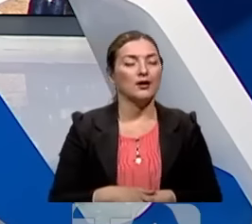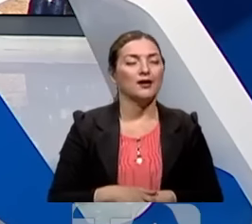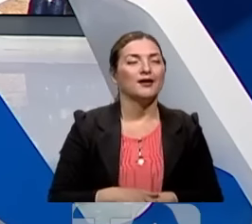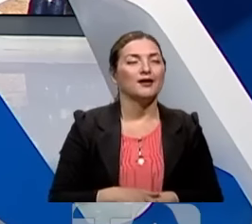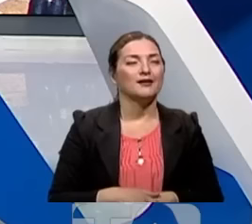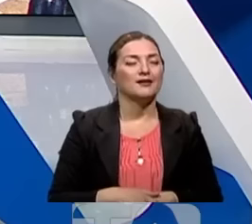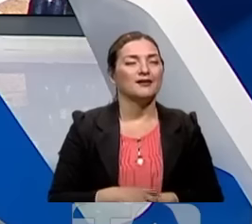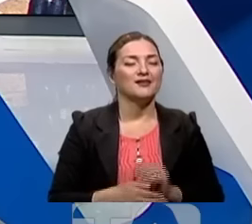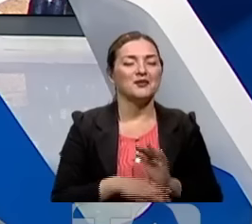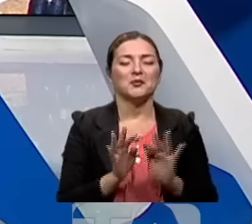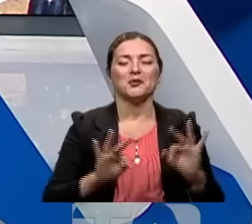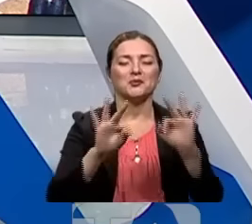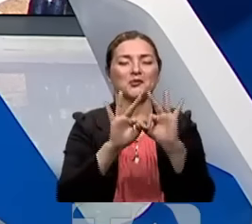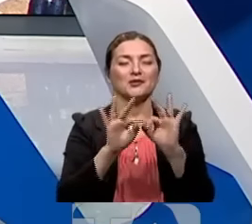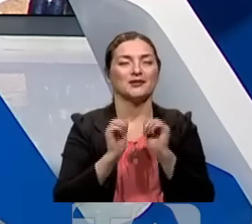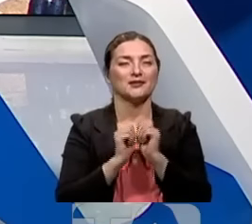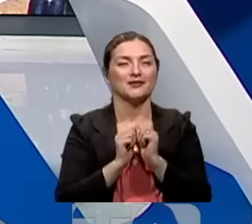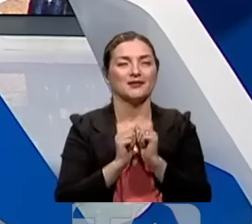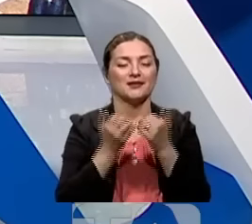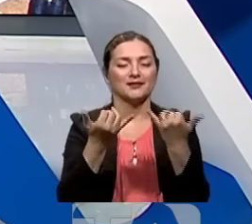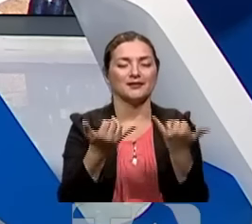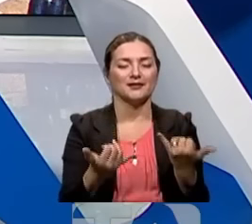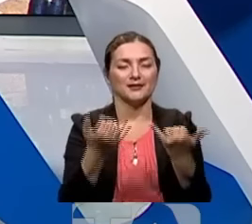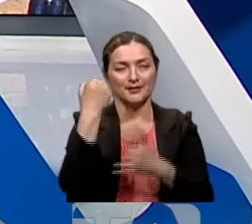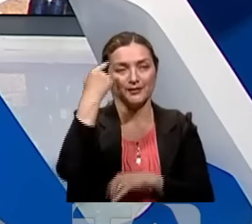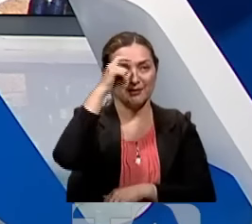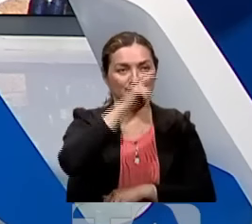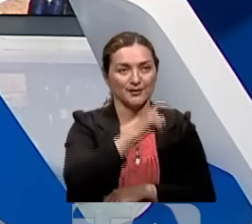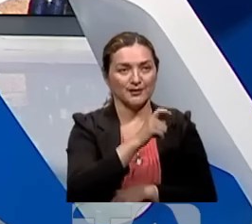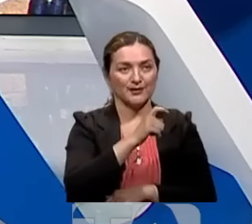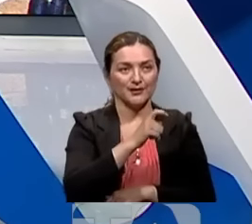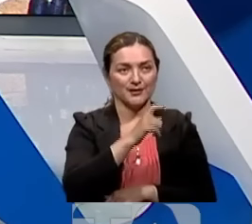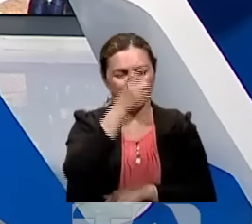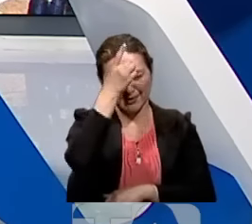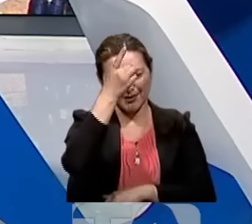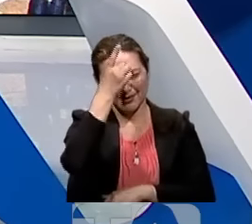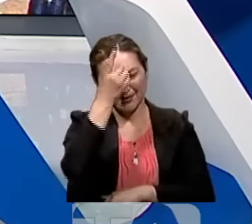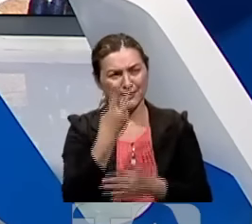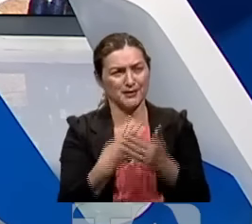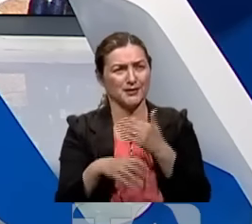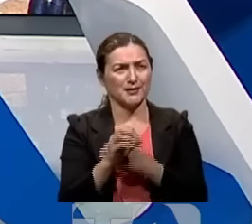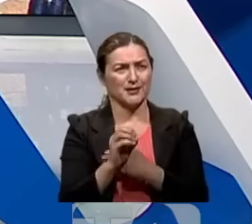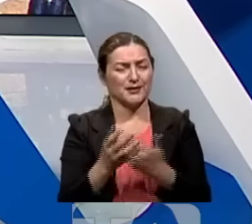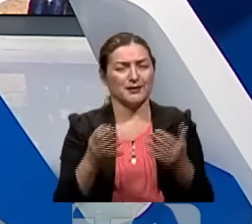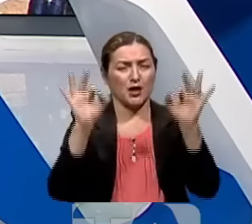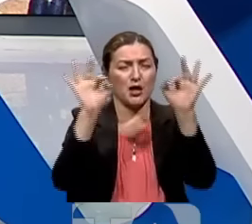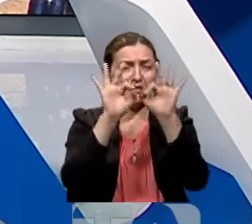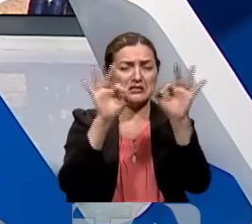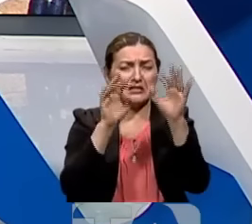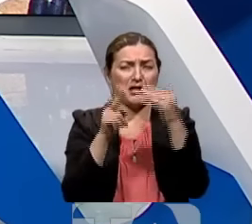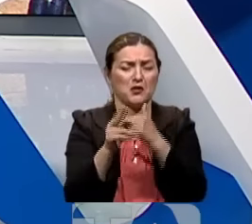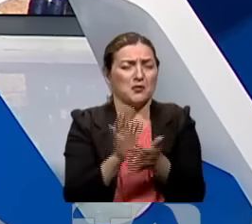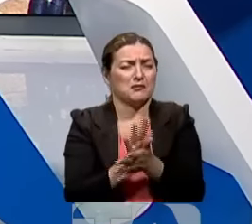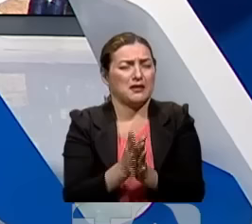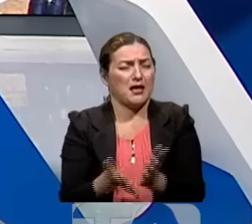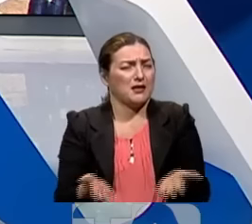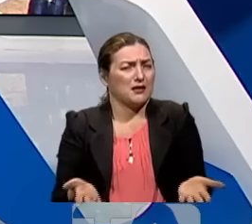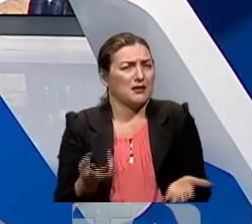la pena mencionar es que en esta época complicado también que les manden deberes a nuestros niños totalmente. Cuando no tienen luz. No hay luz. En el caso de los